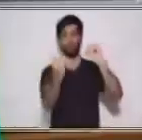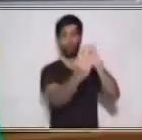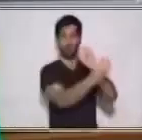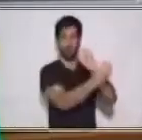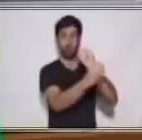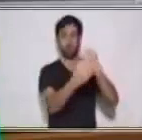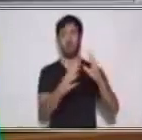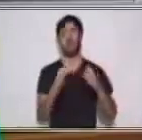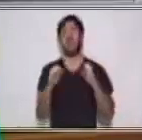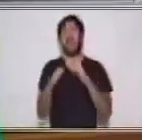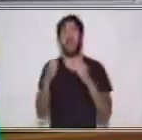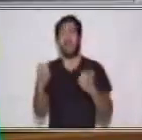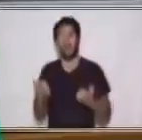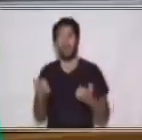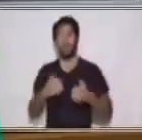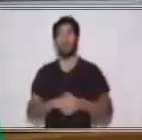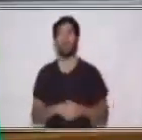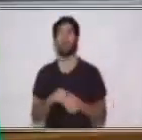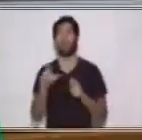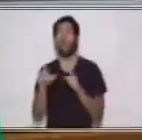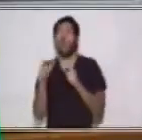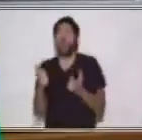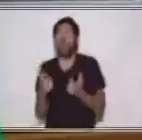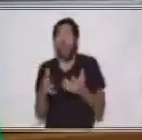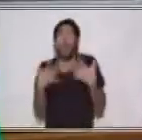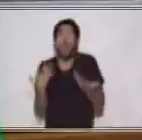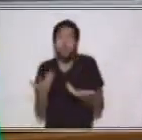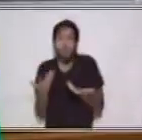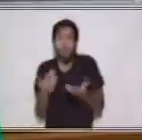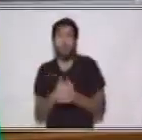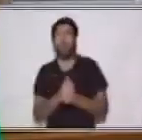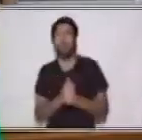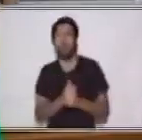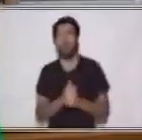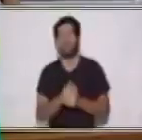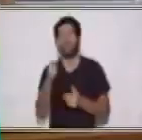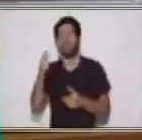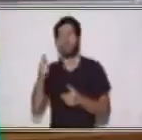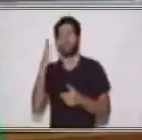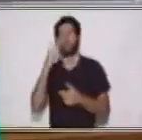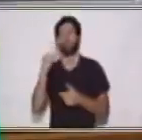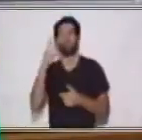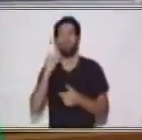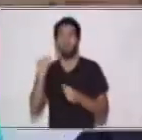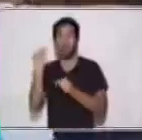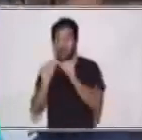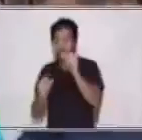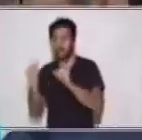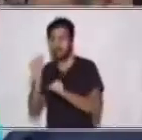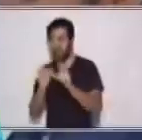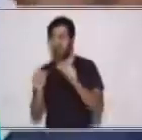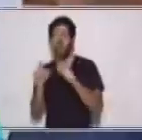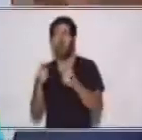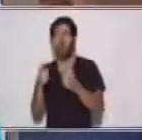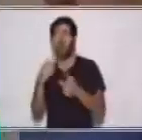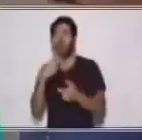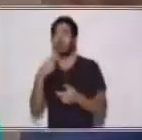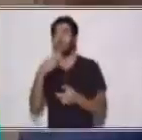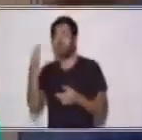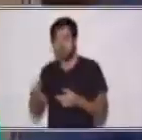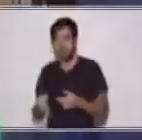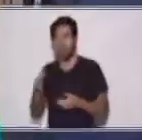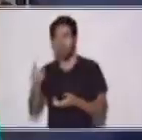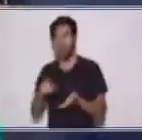Entonces, ¿cómo comprobaron esto? ¿Cómo lo buscaron comprobar? A través de experimentos o hechos comprobables en la